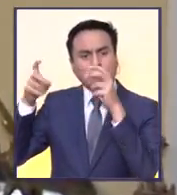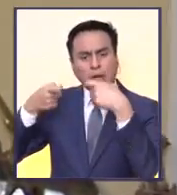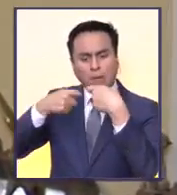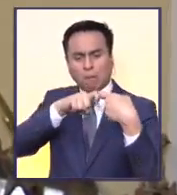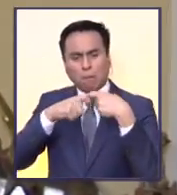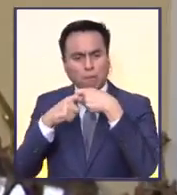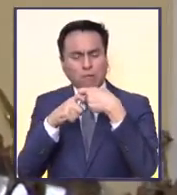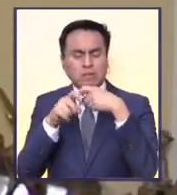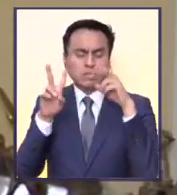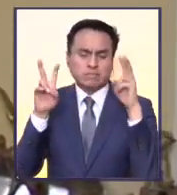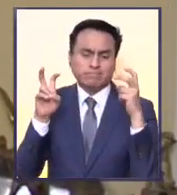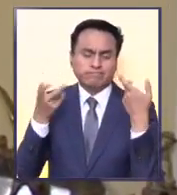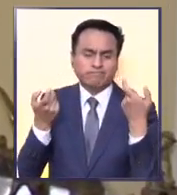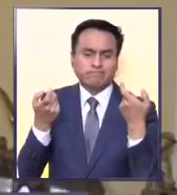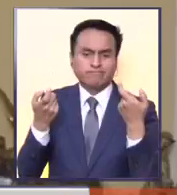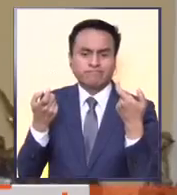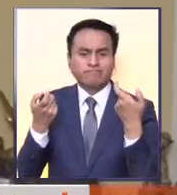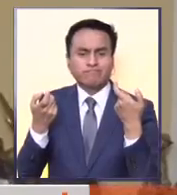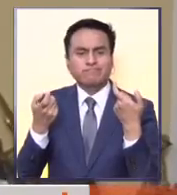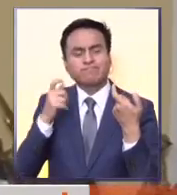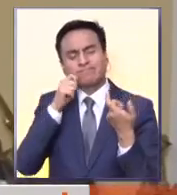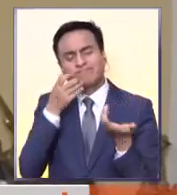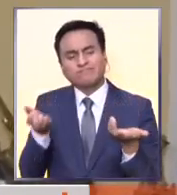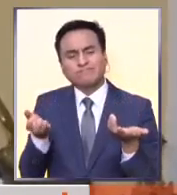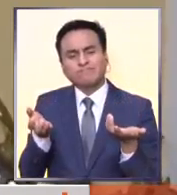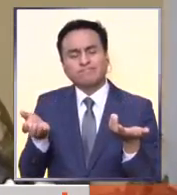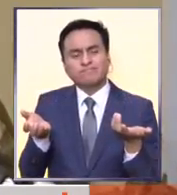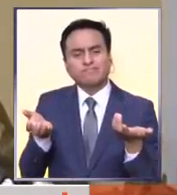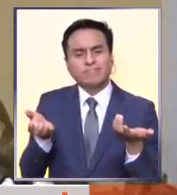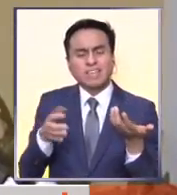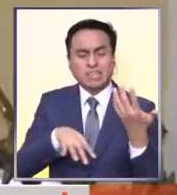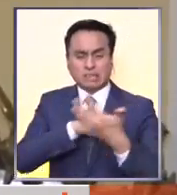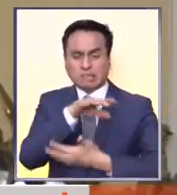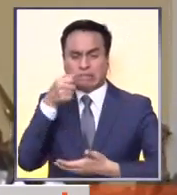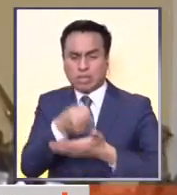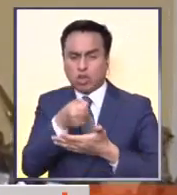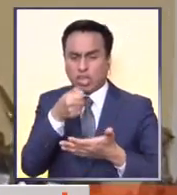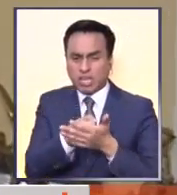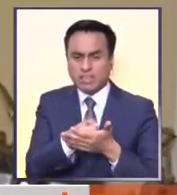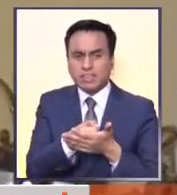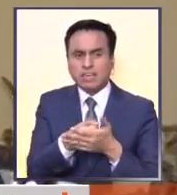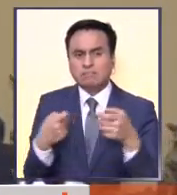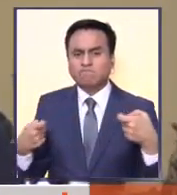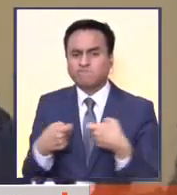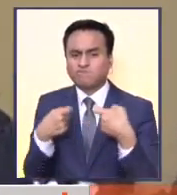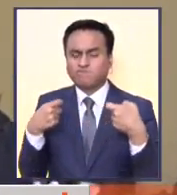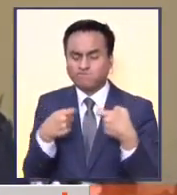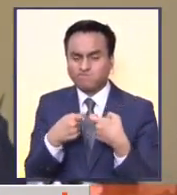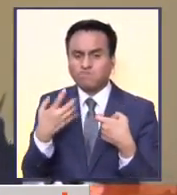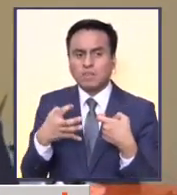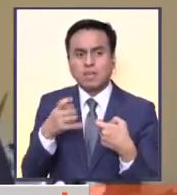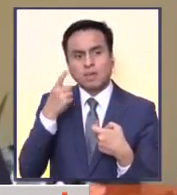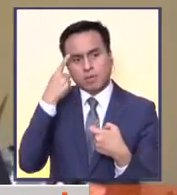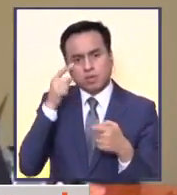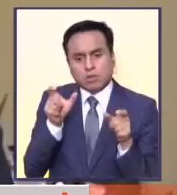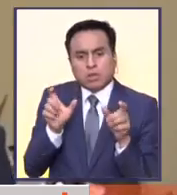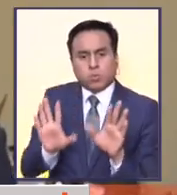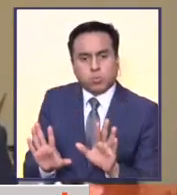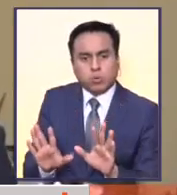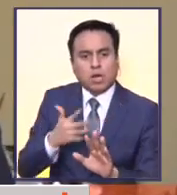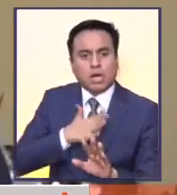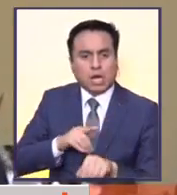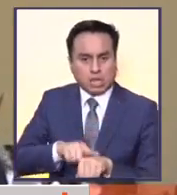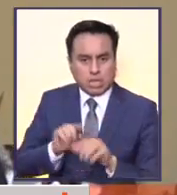digamos en una violenta gresca pero fueron contenidos tiempo